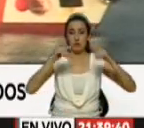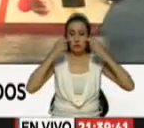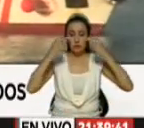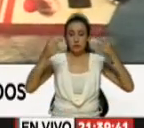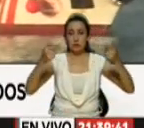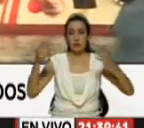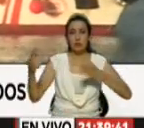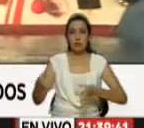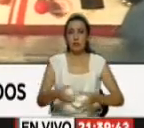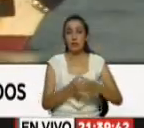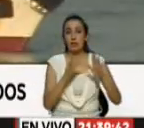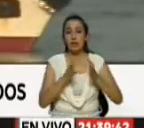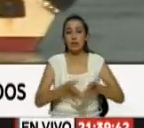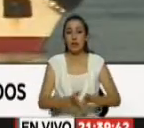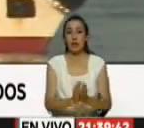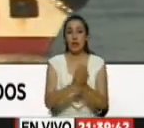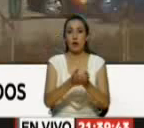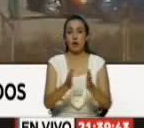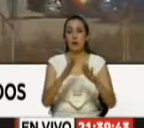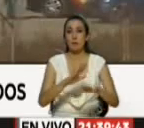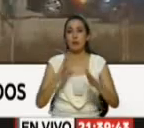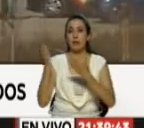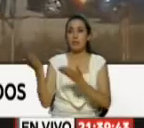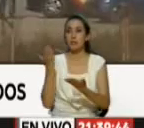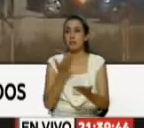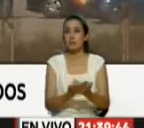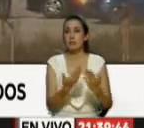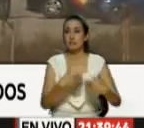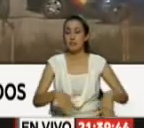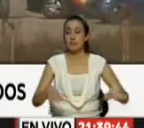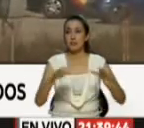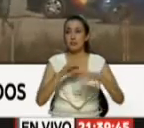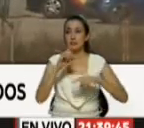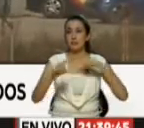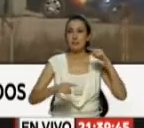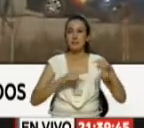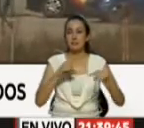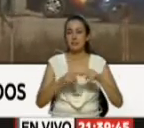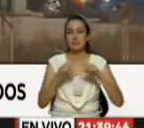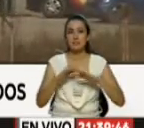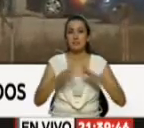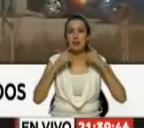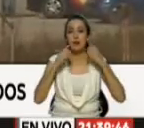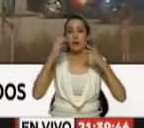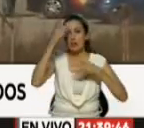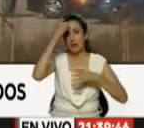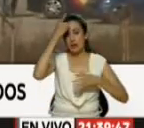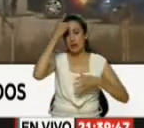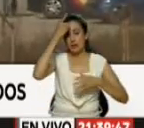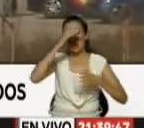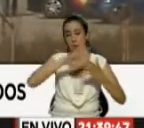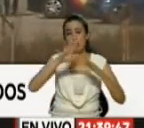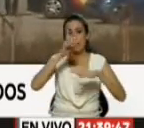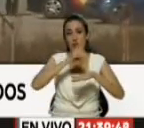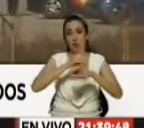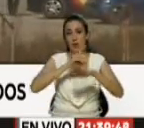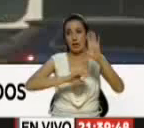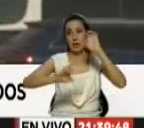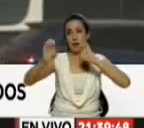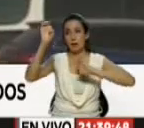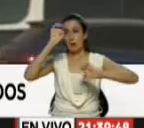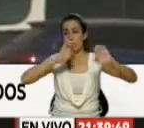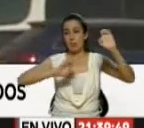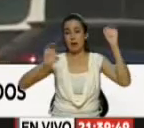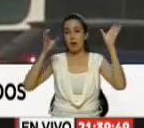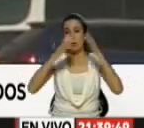barco Open Arms llegaron al puerto español de Algeciras para recibir una evaluación médica y entrar en contacto con las autoridades